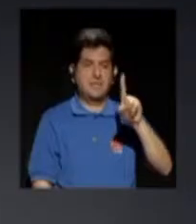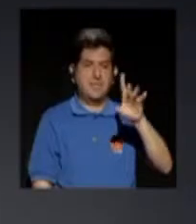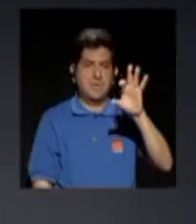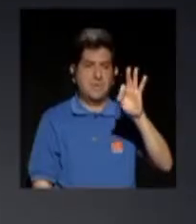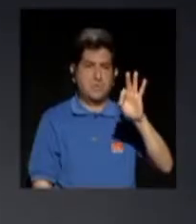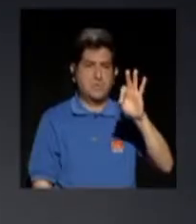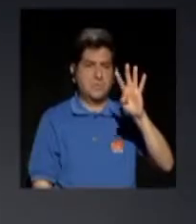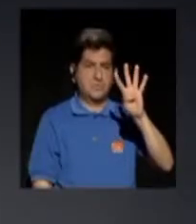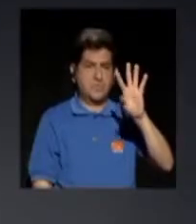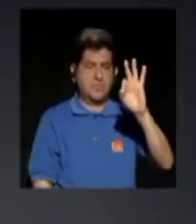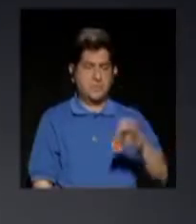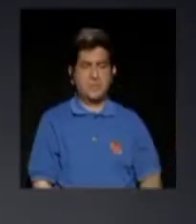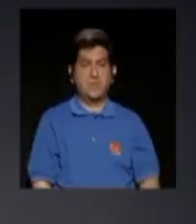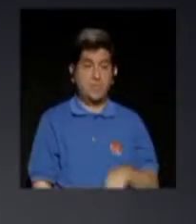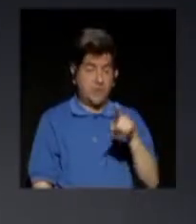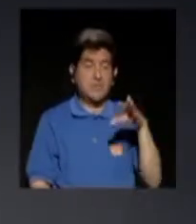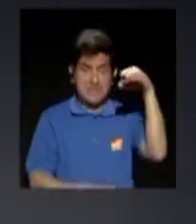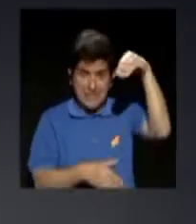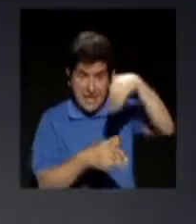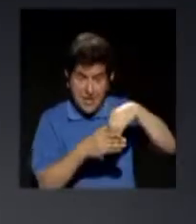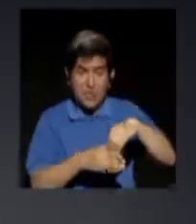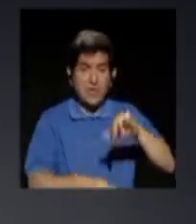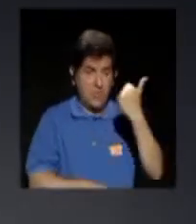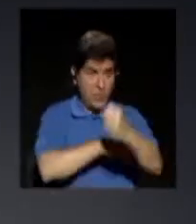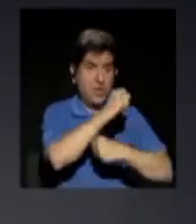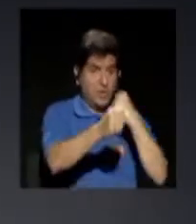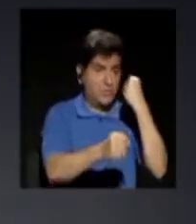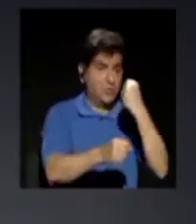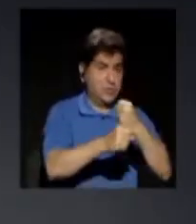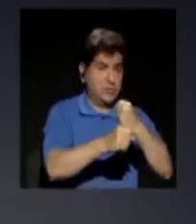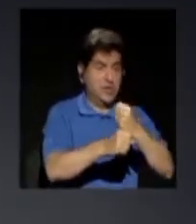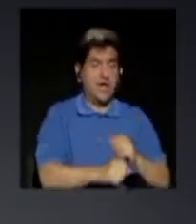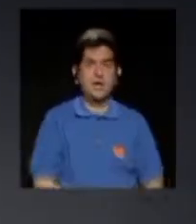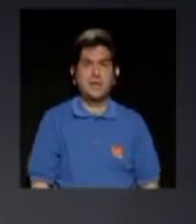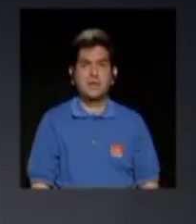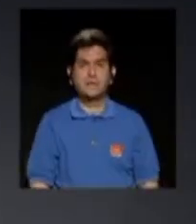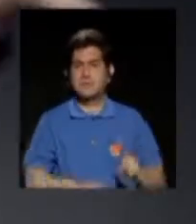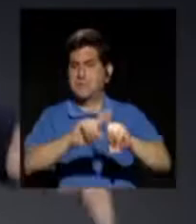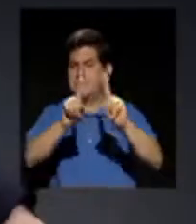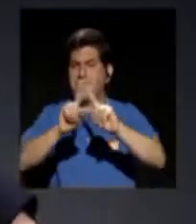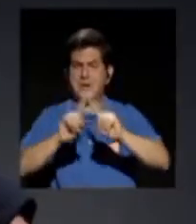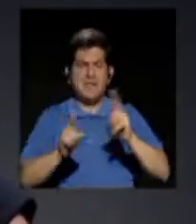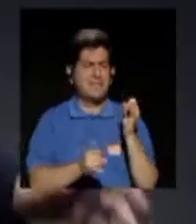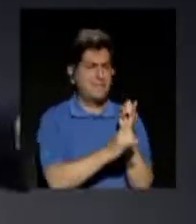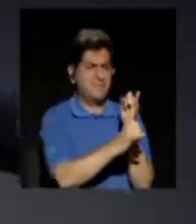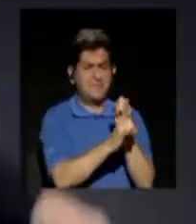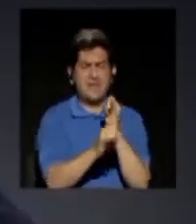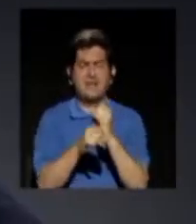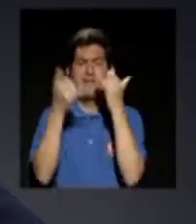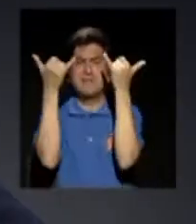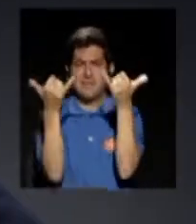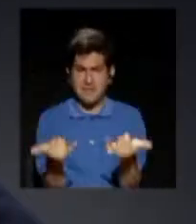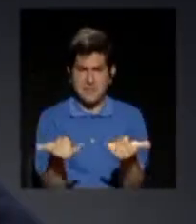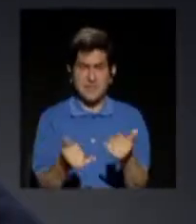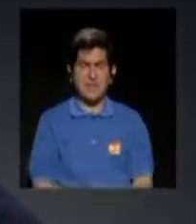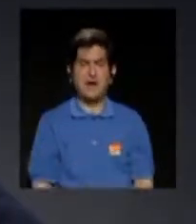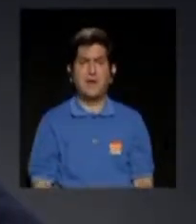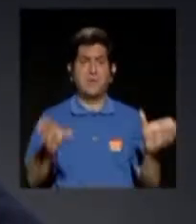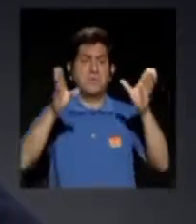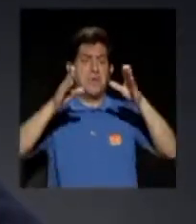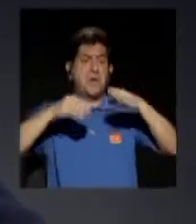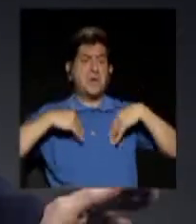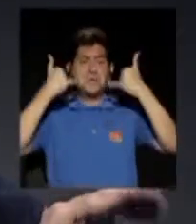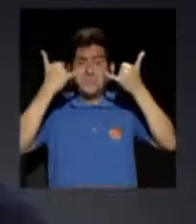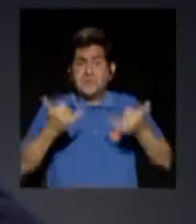todavía alcanza en esa década para una diversidad de instituciones que ahora las asumimos